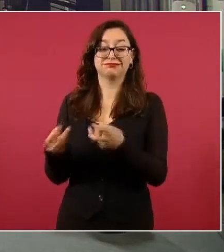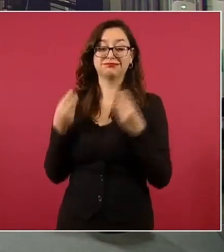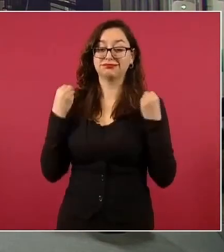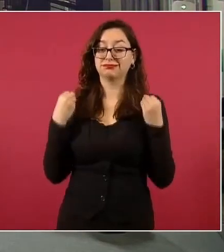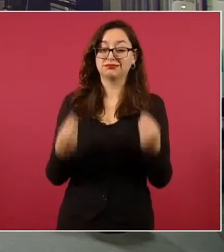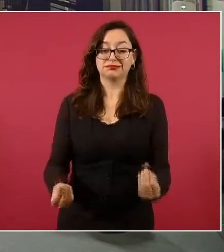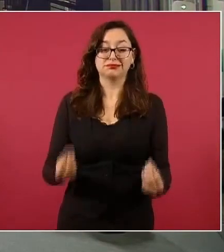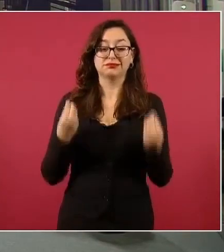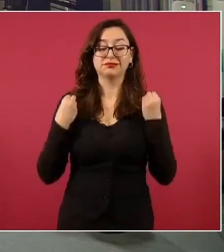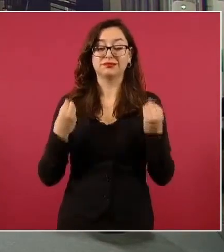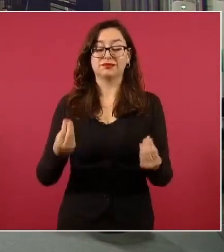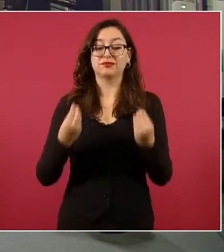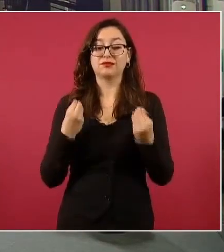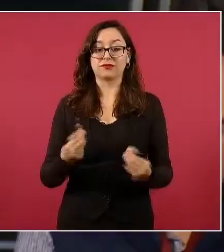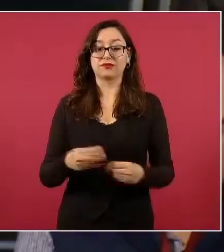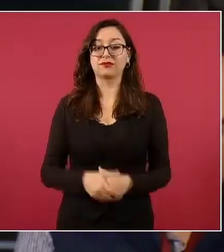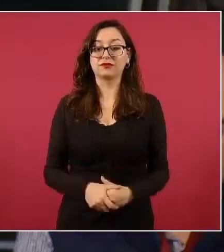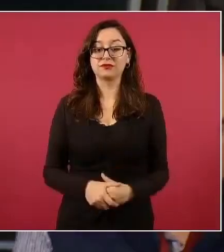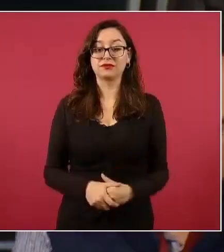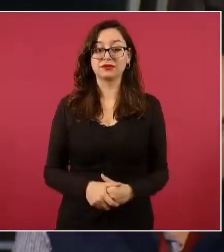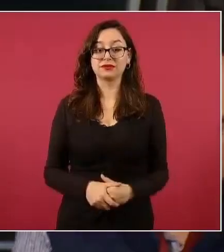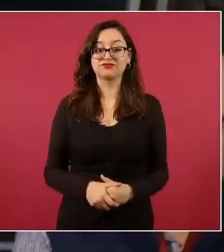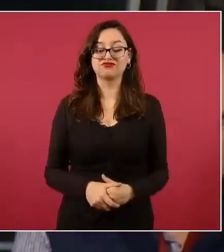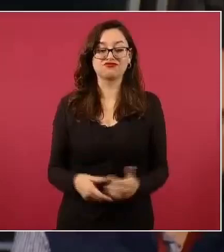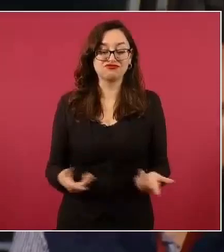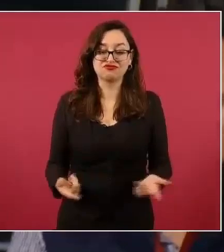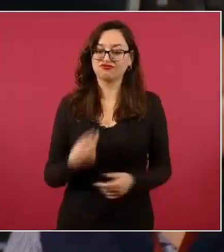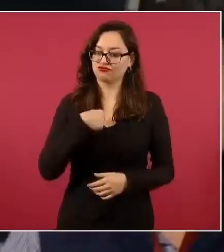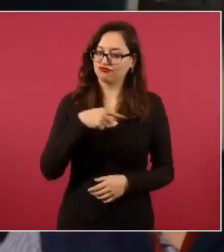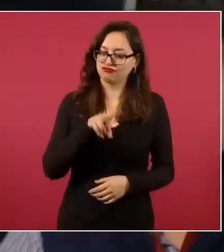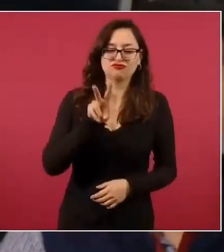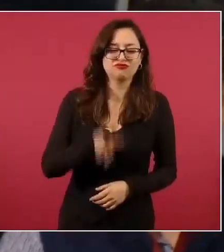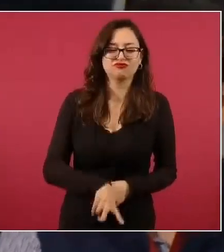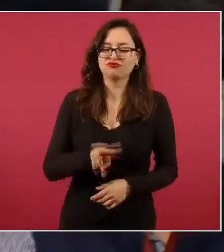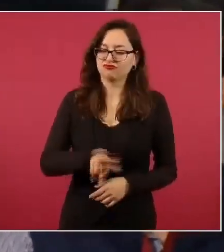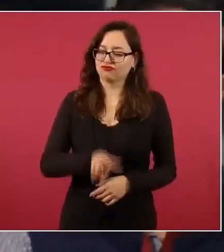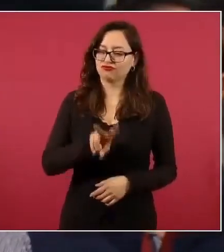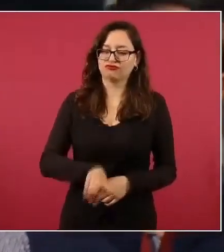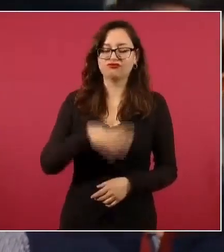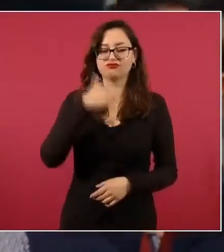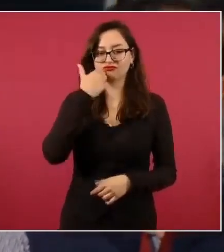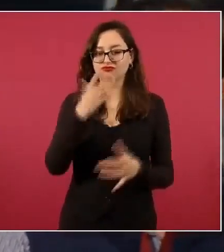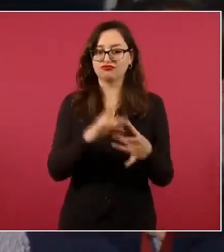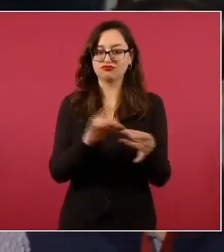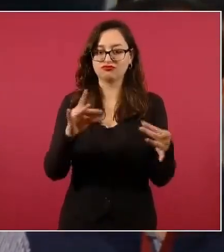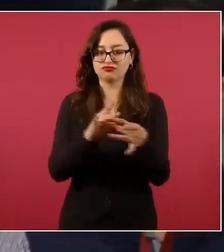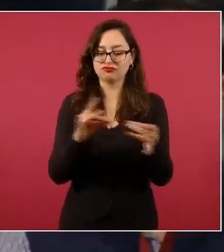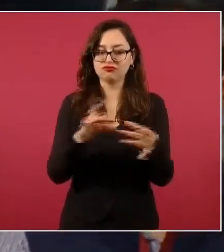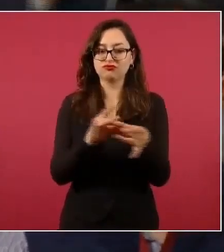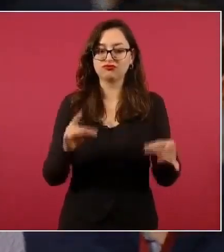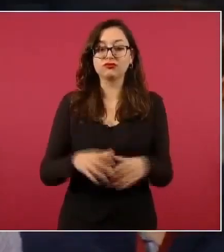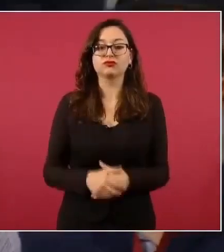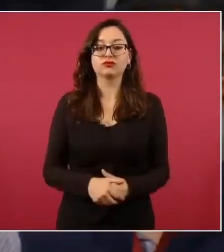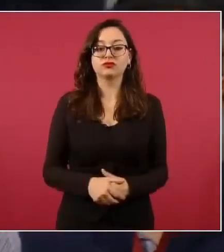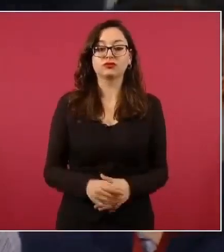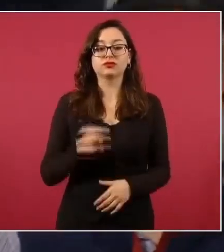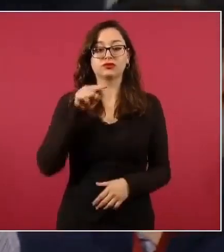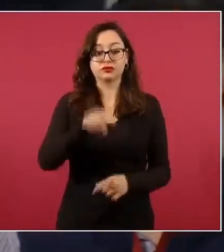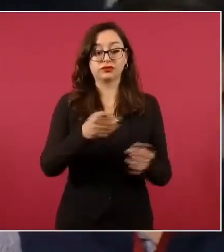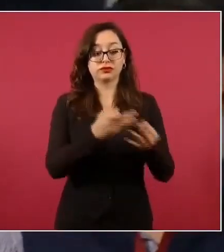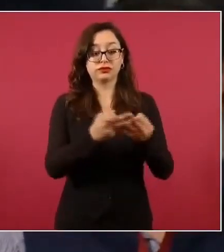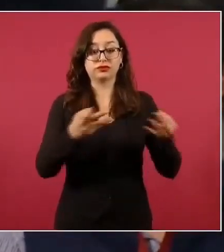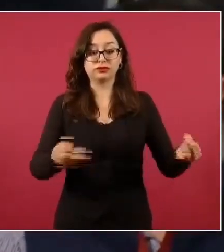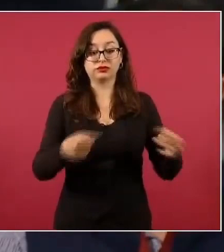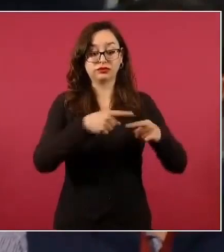denunciamos, le voy a decir rápidamente, le pusieron una patrulla a ese predio que está en